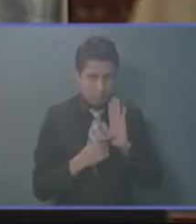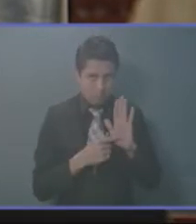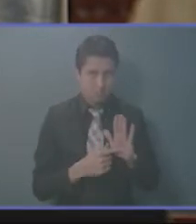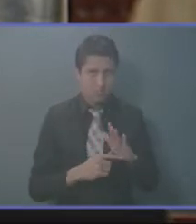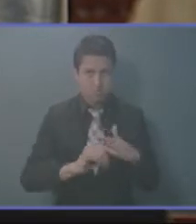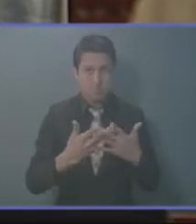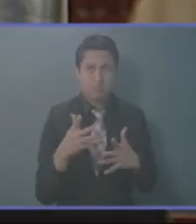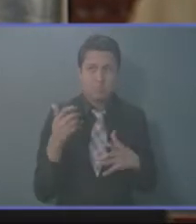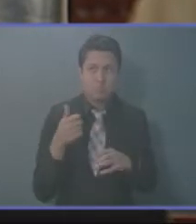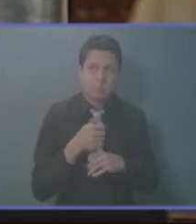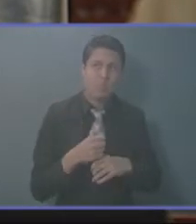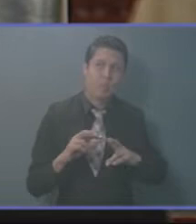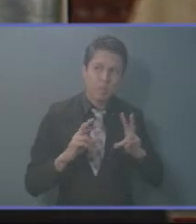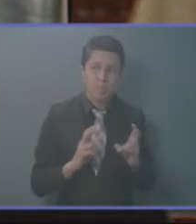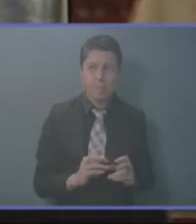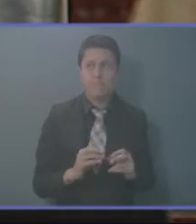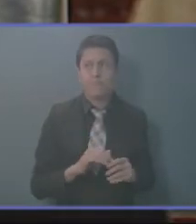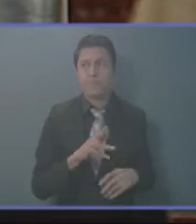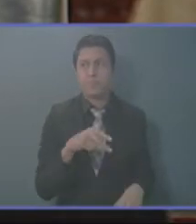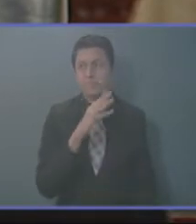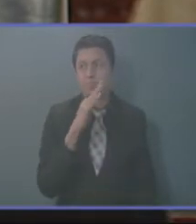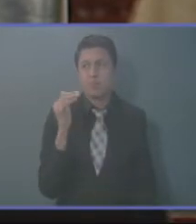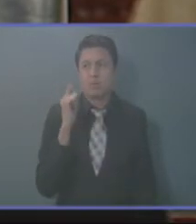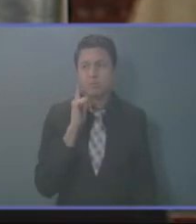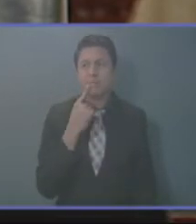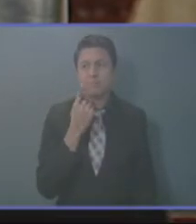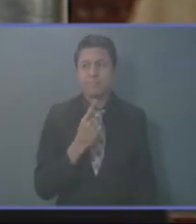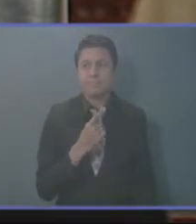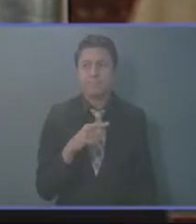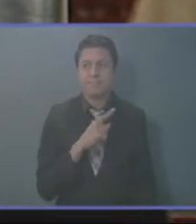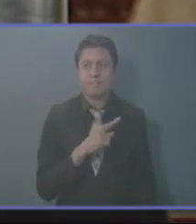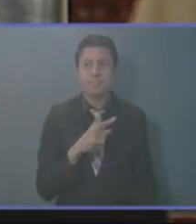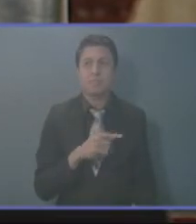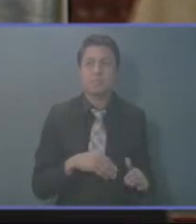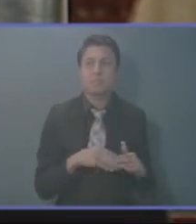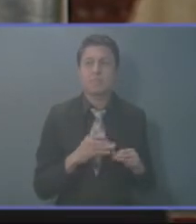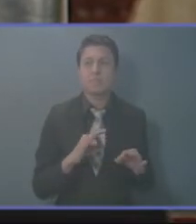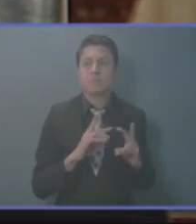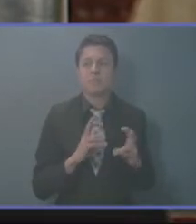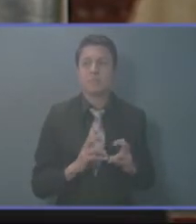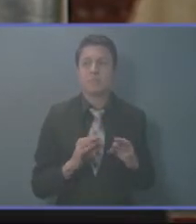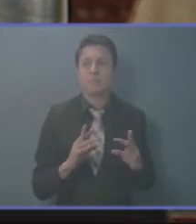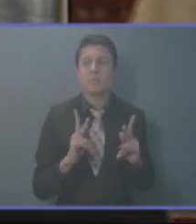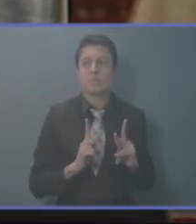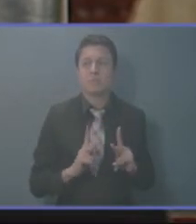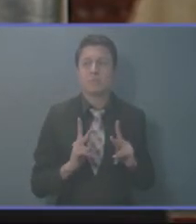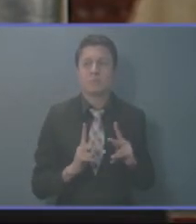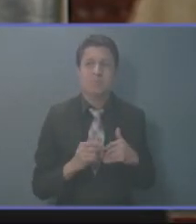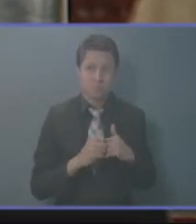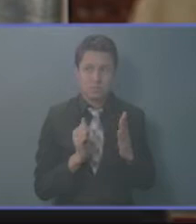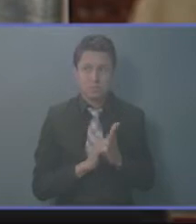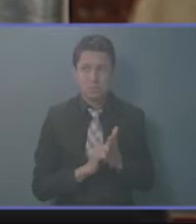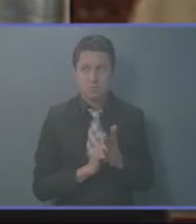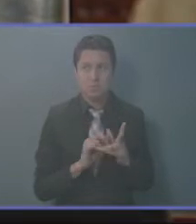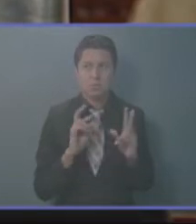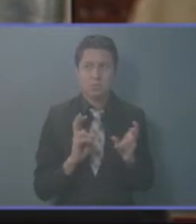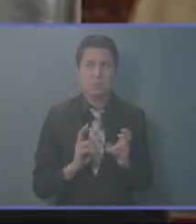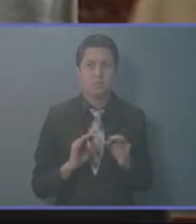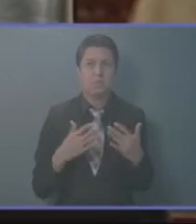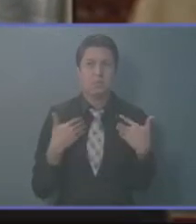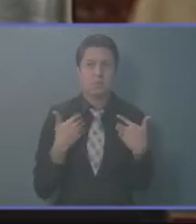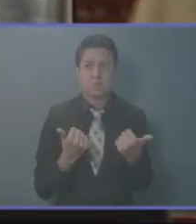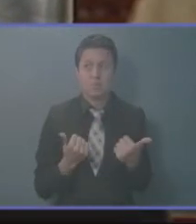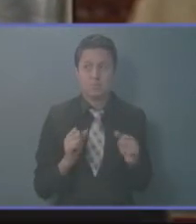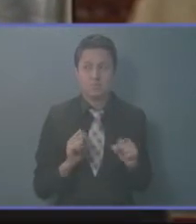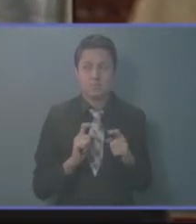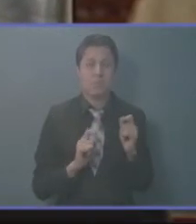conforme a la evolución de la pandemia en nuestro país. Por tanto, se vacía de contenido la posibilidad que el órgano ejecutivo en el ramo de salud